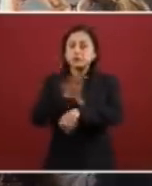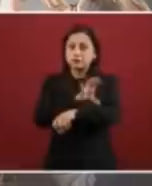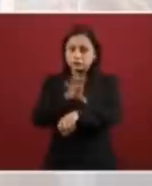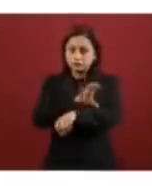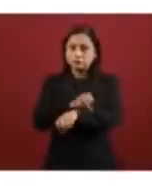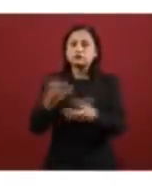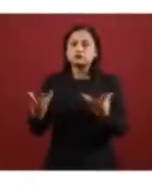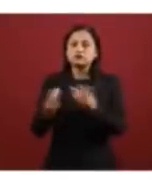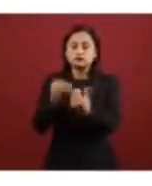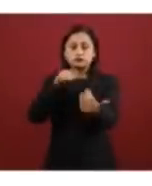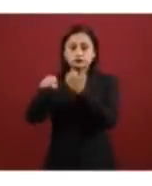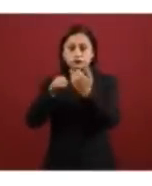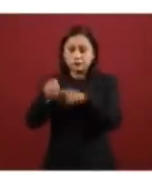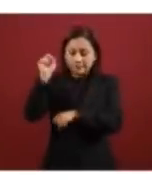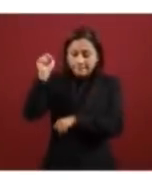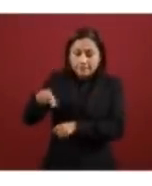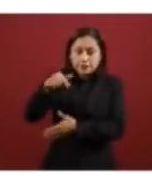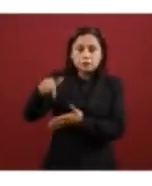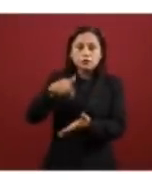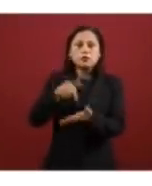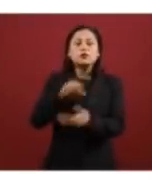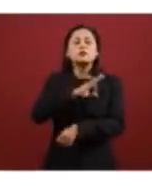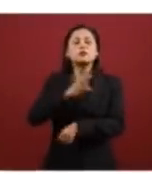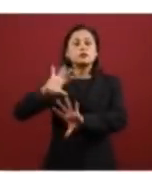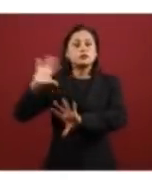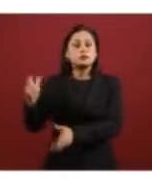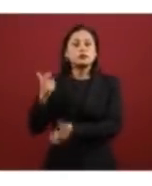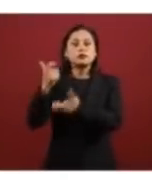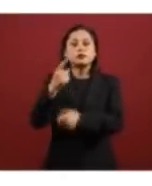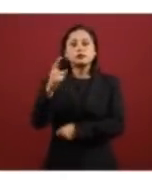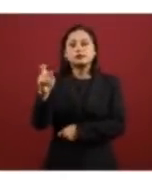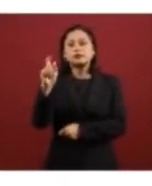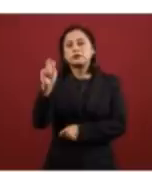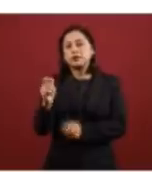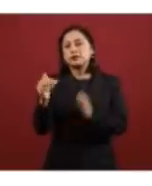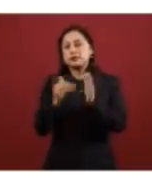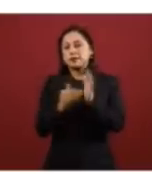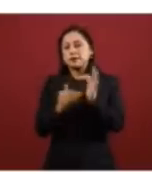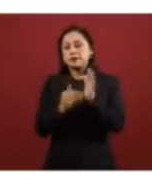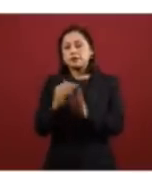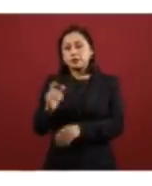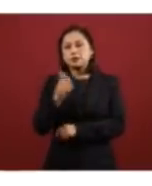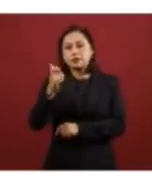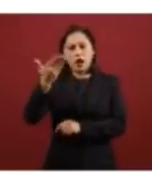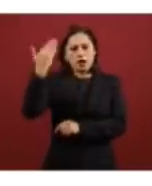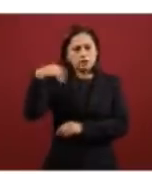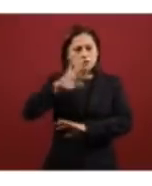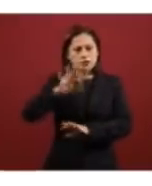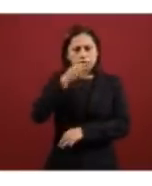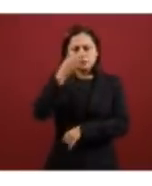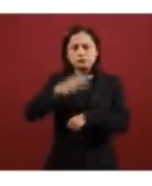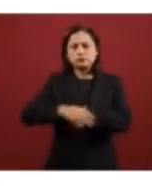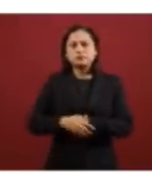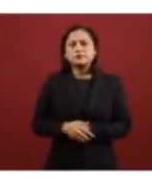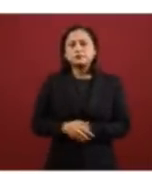funcio fundamentar a todo esto se estima de inversión total de 120 mil millones de pesos como ya se ha estado visión y estamos